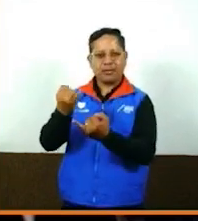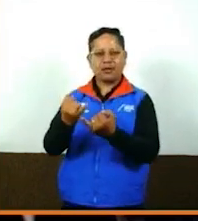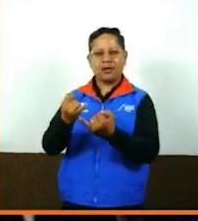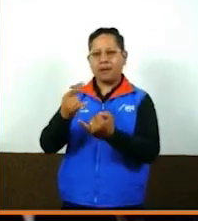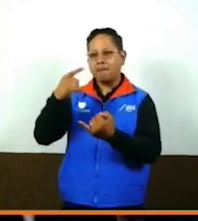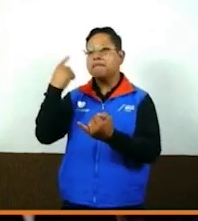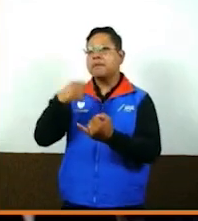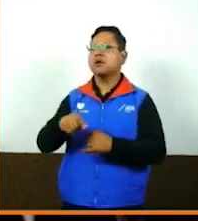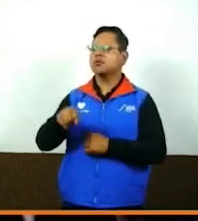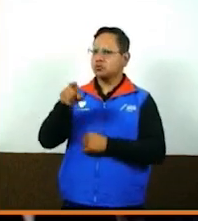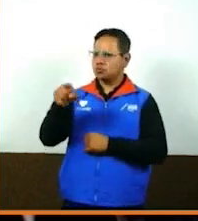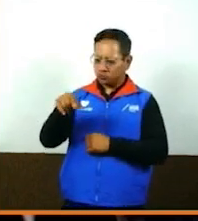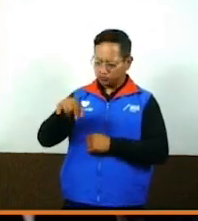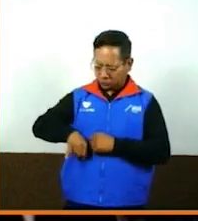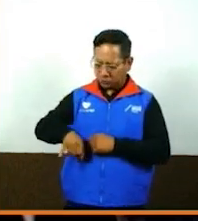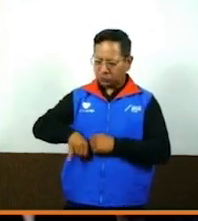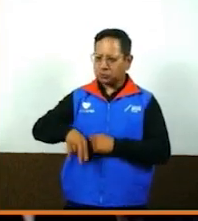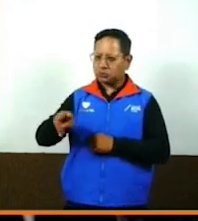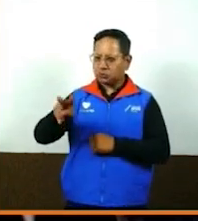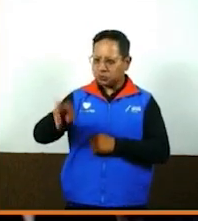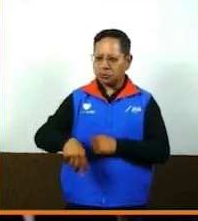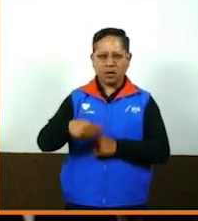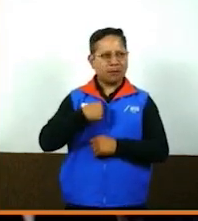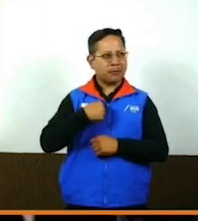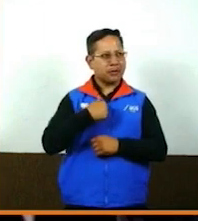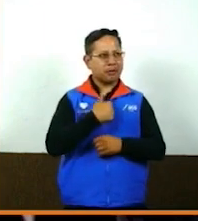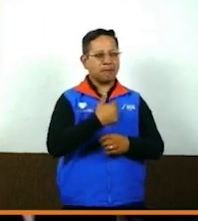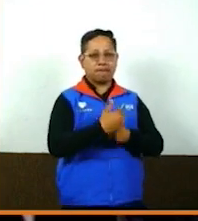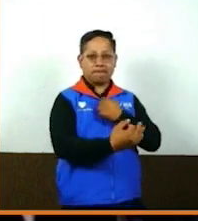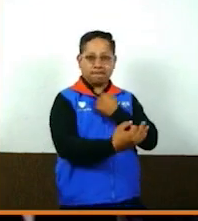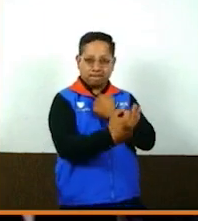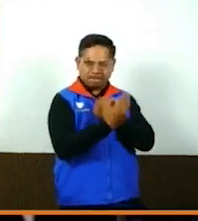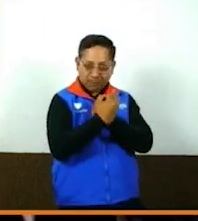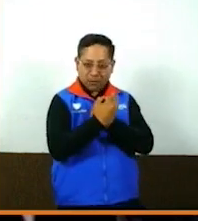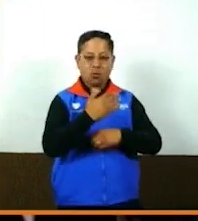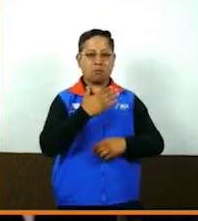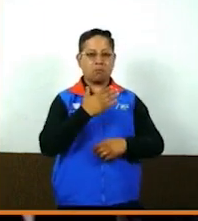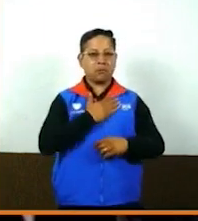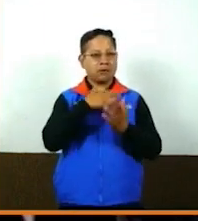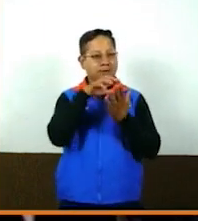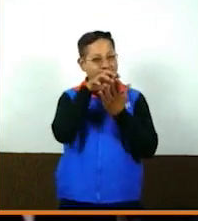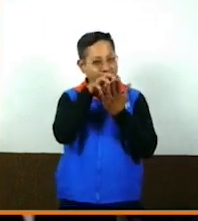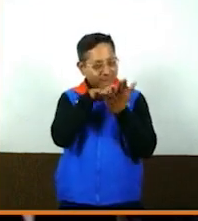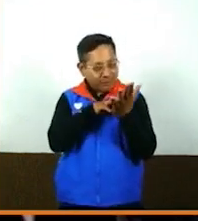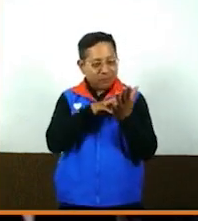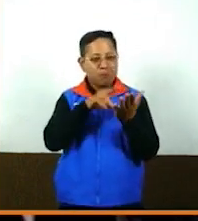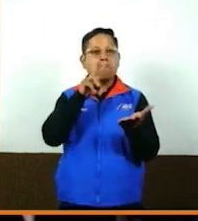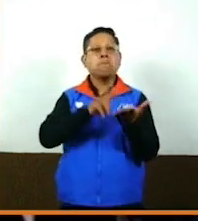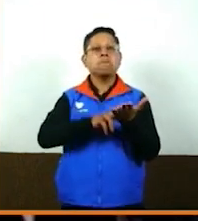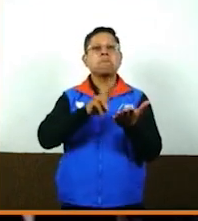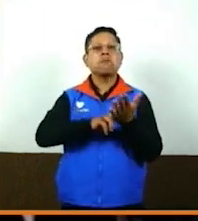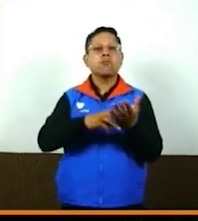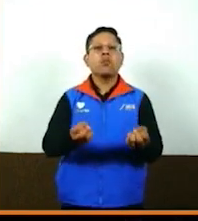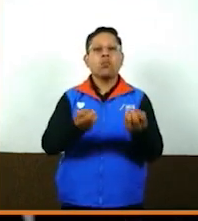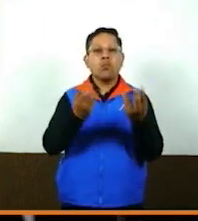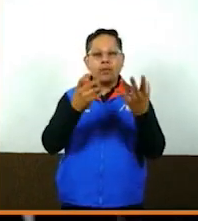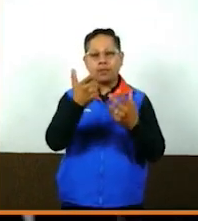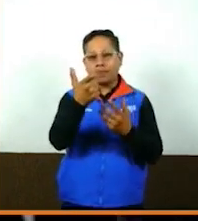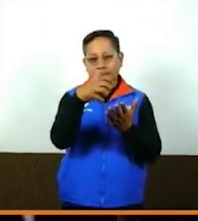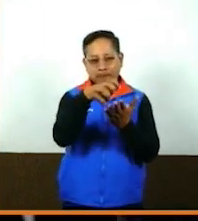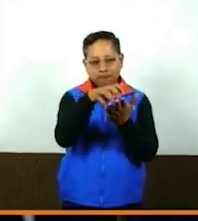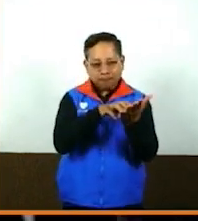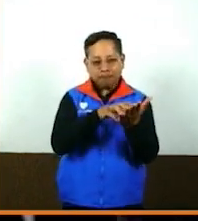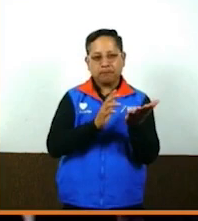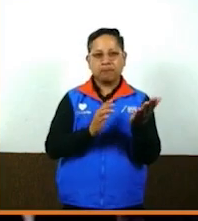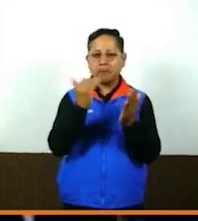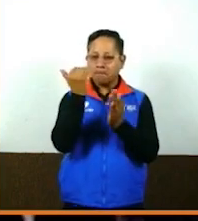sustentables, para que digan, oye, esto me interesa, porque o me va a producir o me va a ahorrar, me va a producir valor o me va a ahorrar dinero.